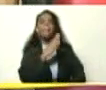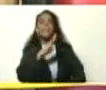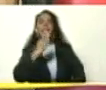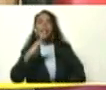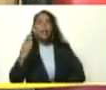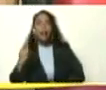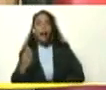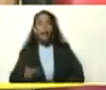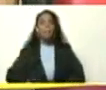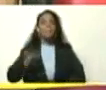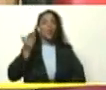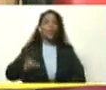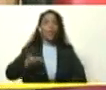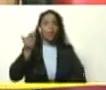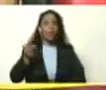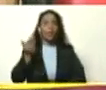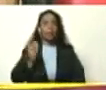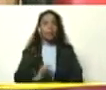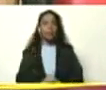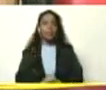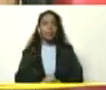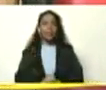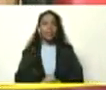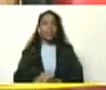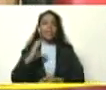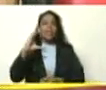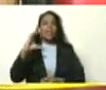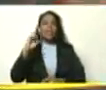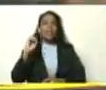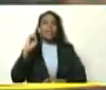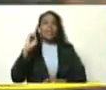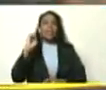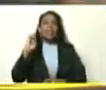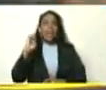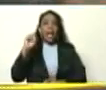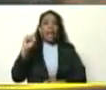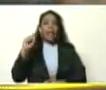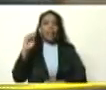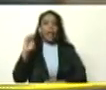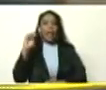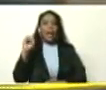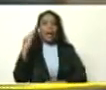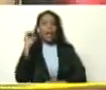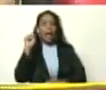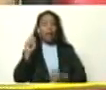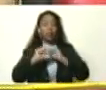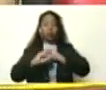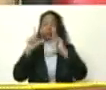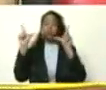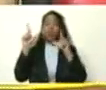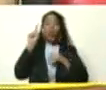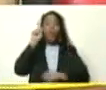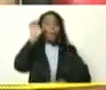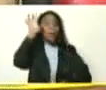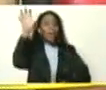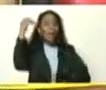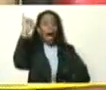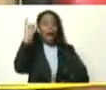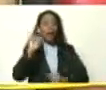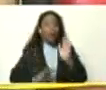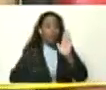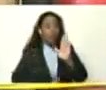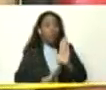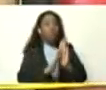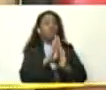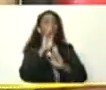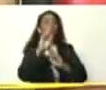admirable, un país donde ha emanado